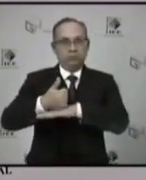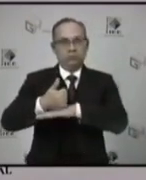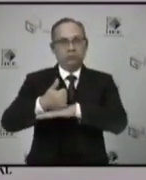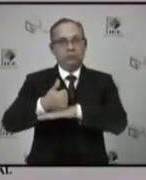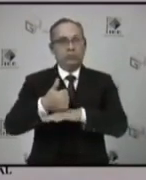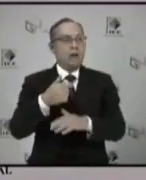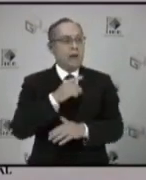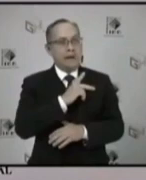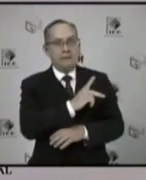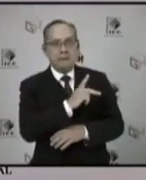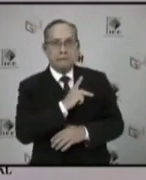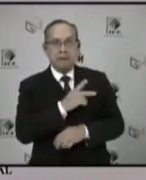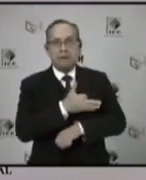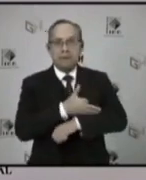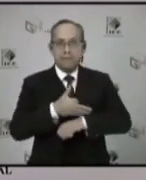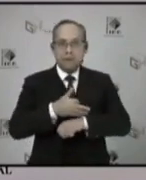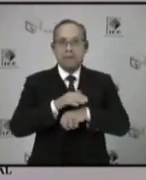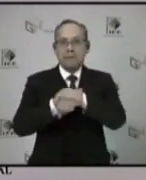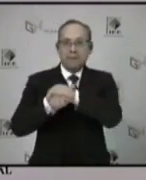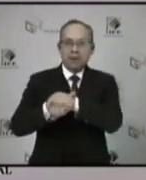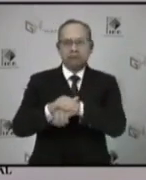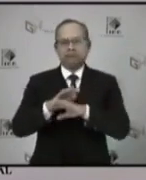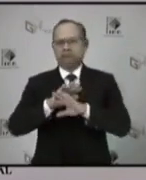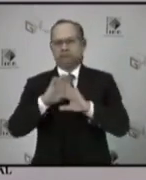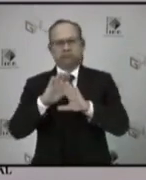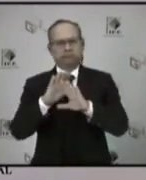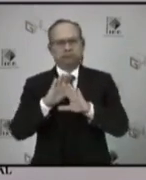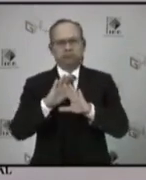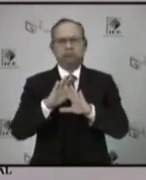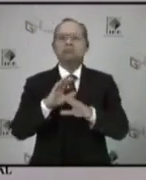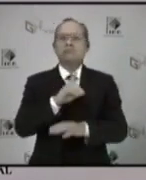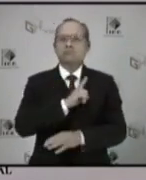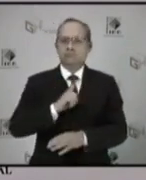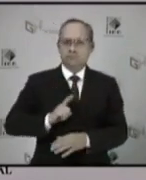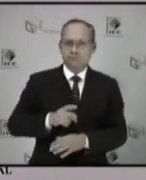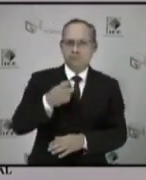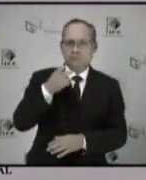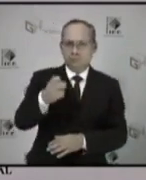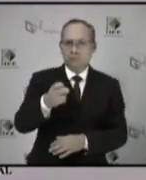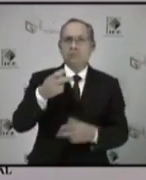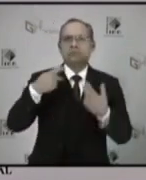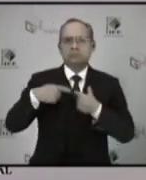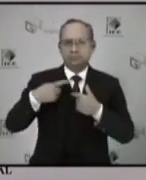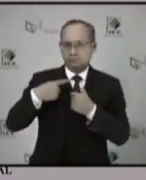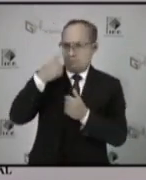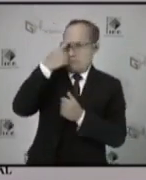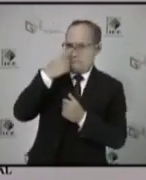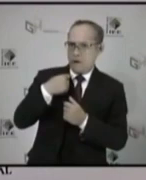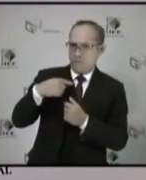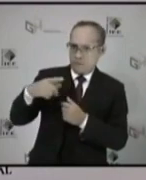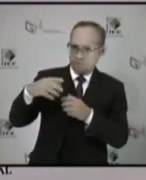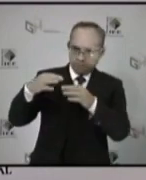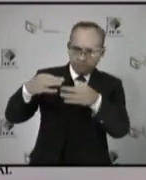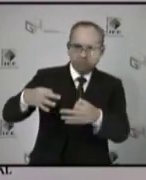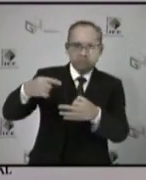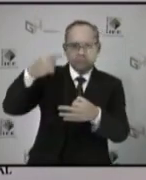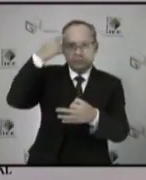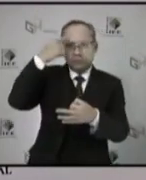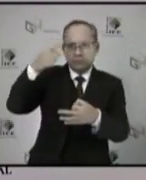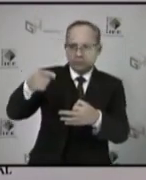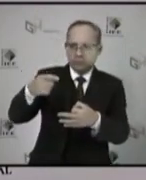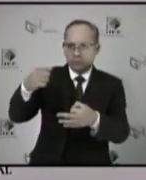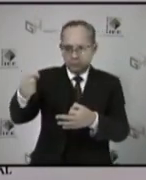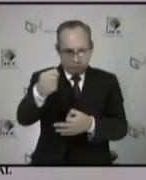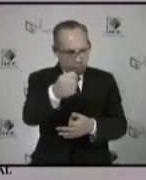mejores perfiles en cada una de las secretarías, perfiles ejecutivos que cuenten con la preparación necesaria.